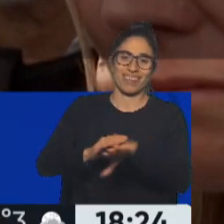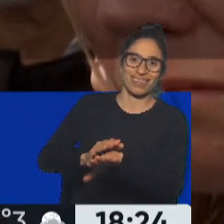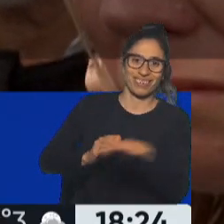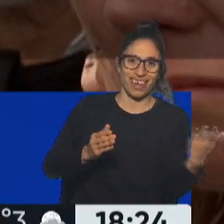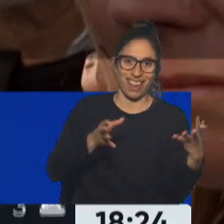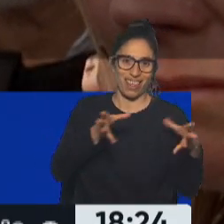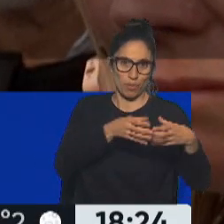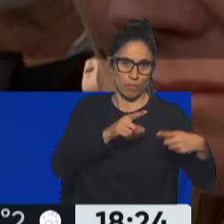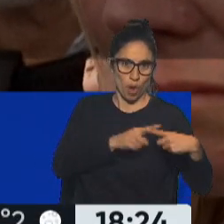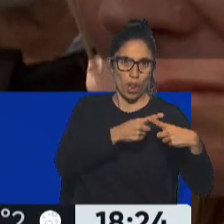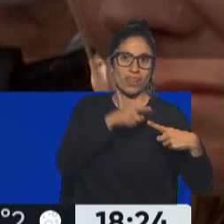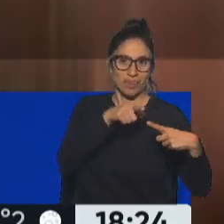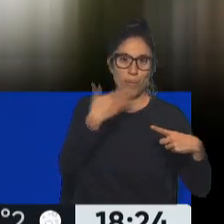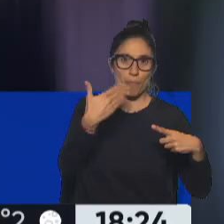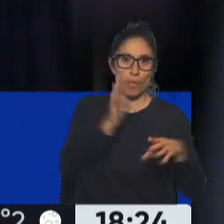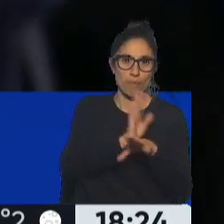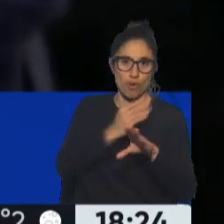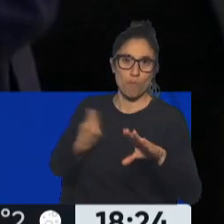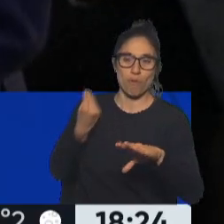la démocratie française a tant besoin.